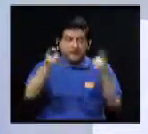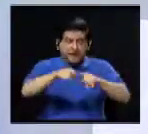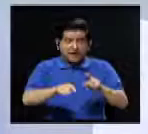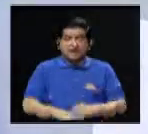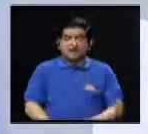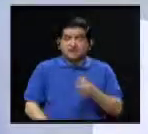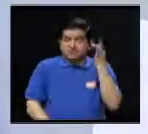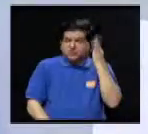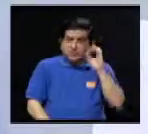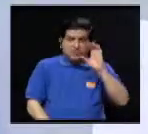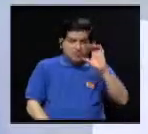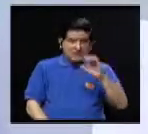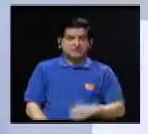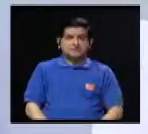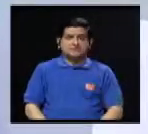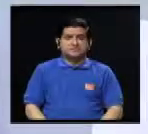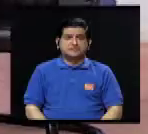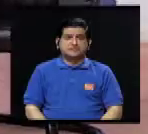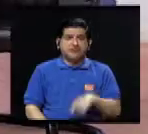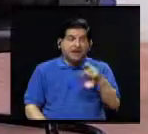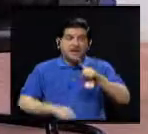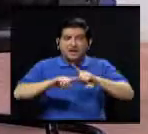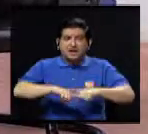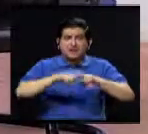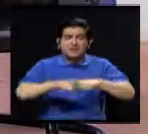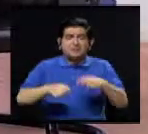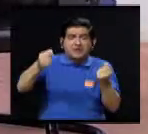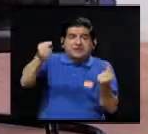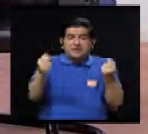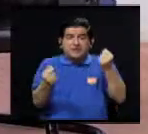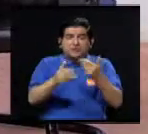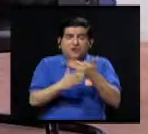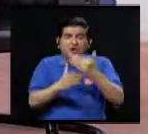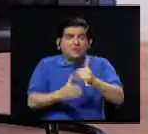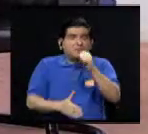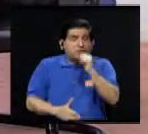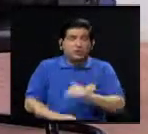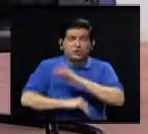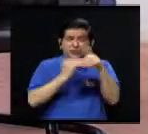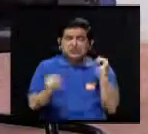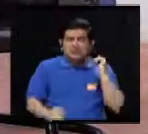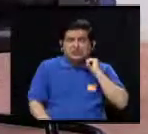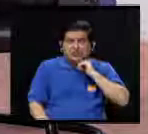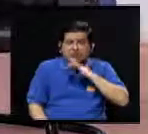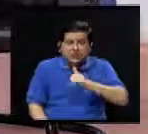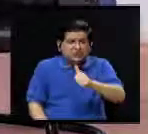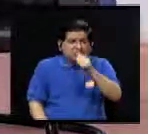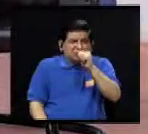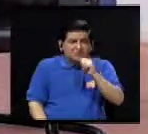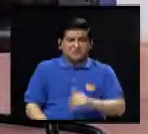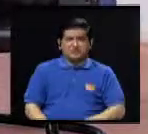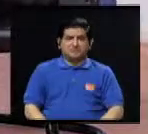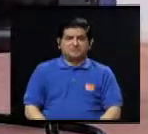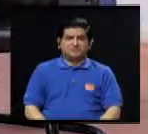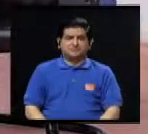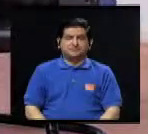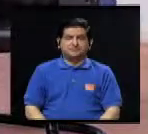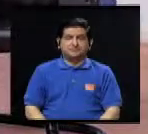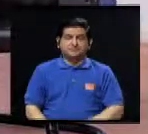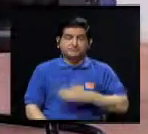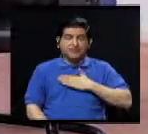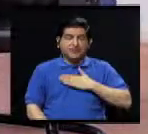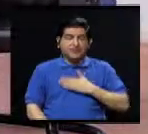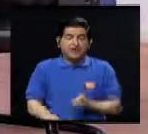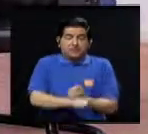Doña Claudia, cómo dependen de un camión cisterna, cómo toda la contaminación del agua, a mí